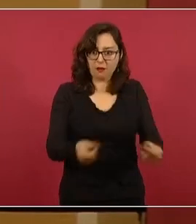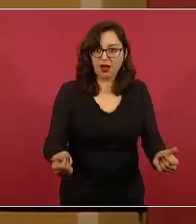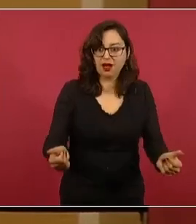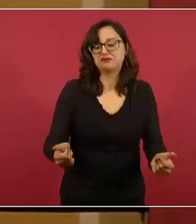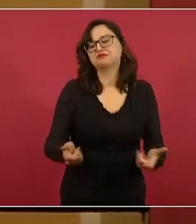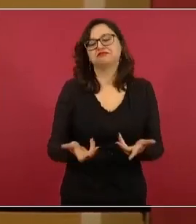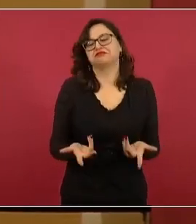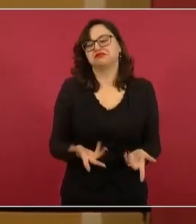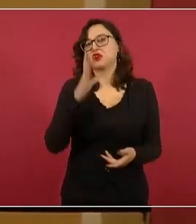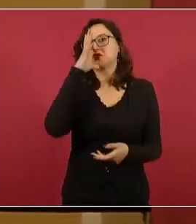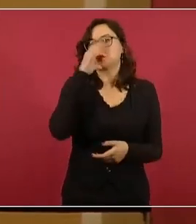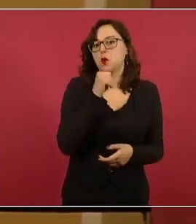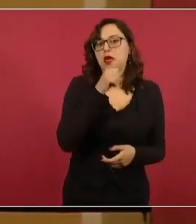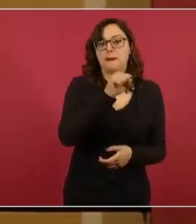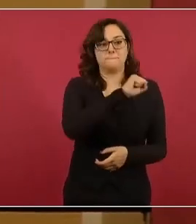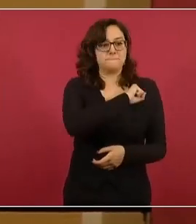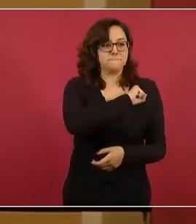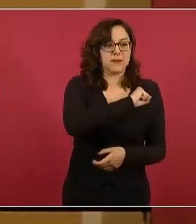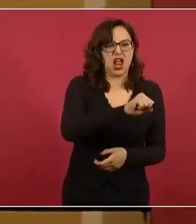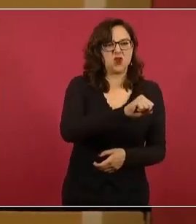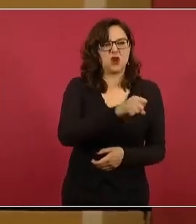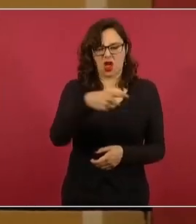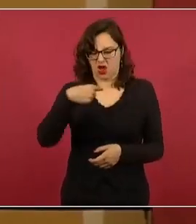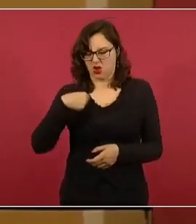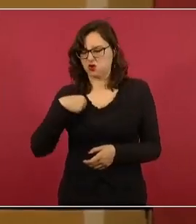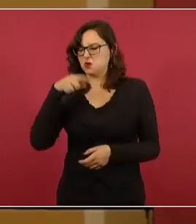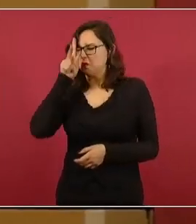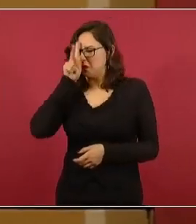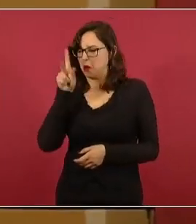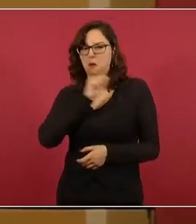el mal. Y dije,